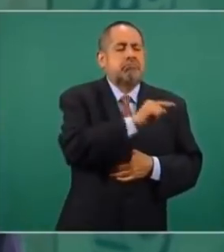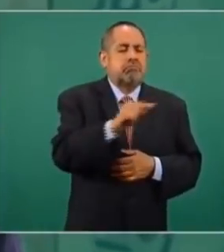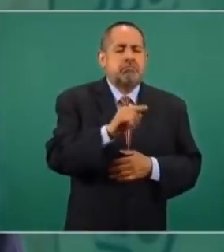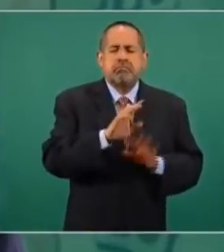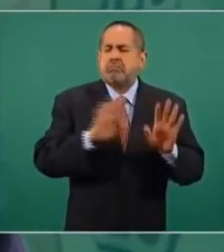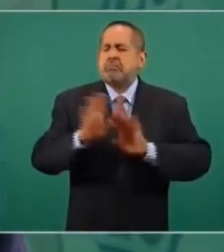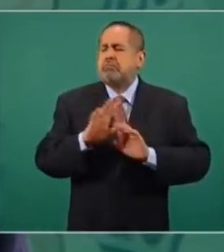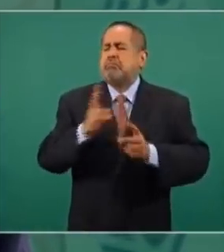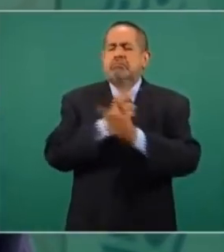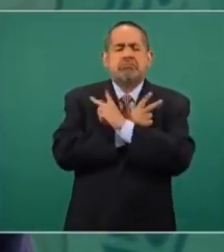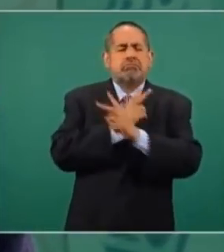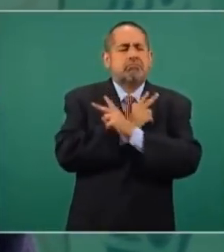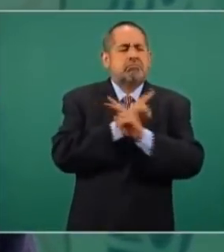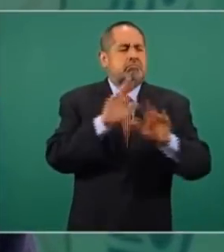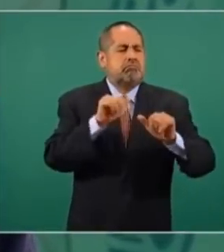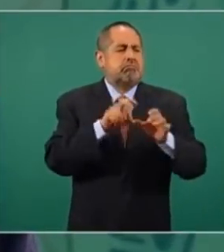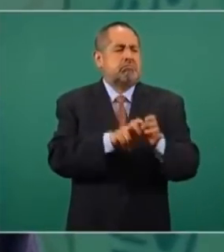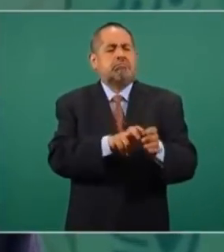mis vacaciones